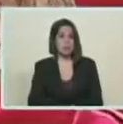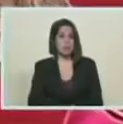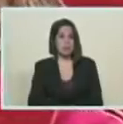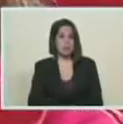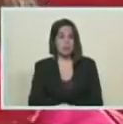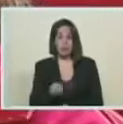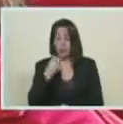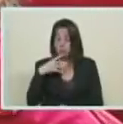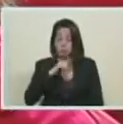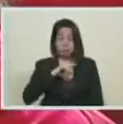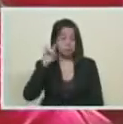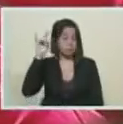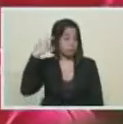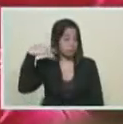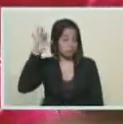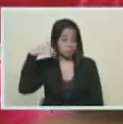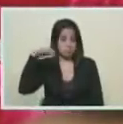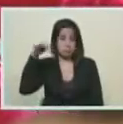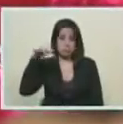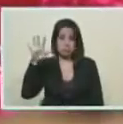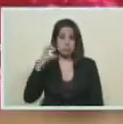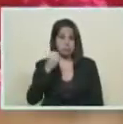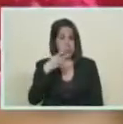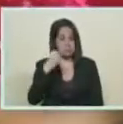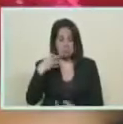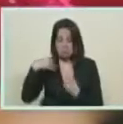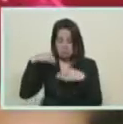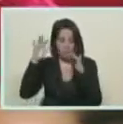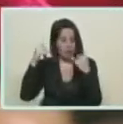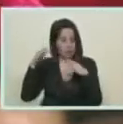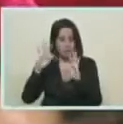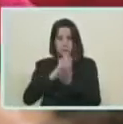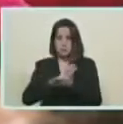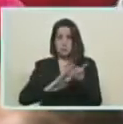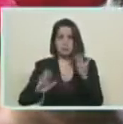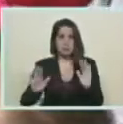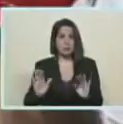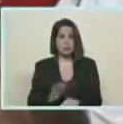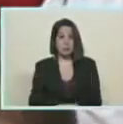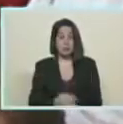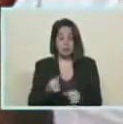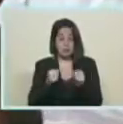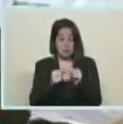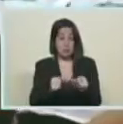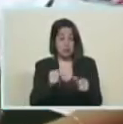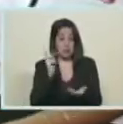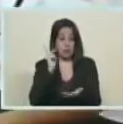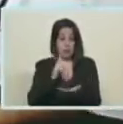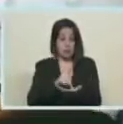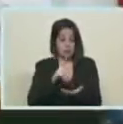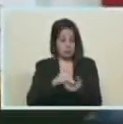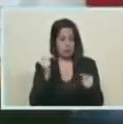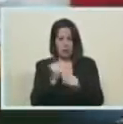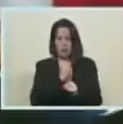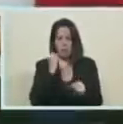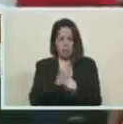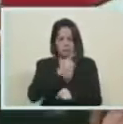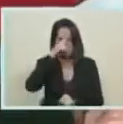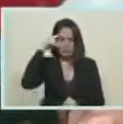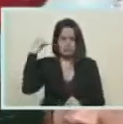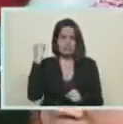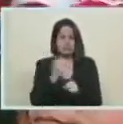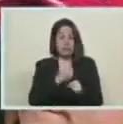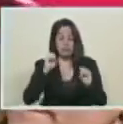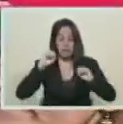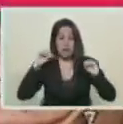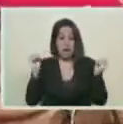Buen viaje, les dijo el gobierno revolucionario. Los que quedaron, quedaron trabajando, abrazo partido. Y hay que ver el milagro